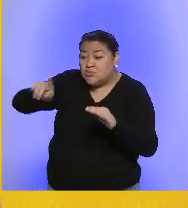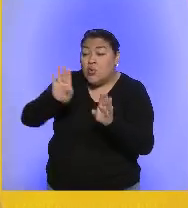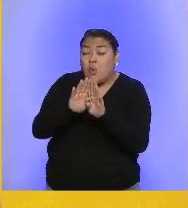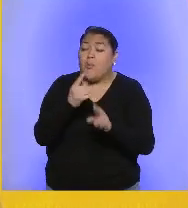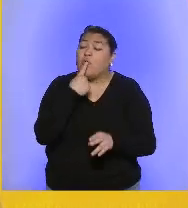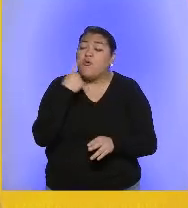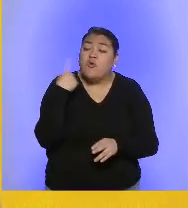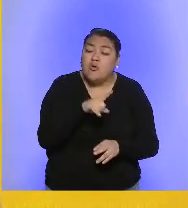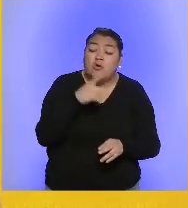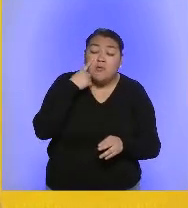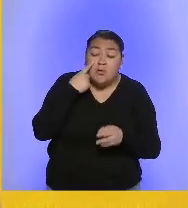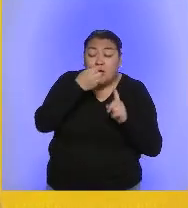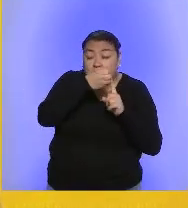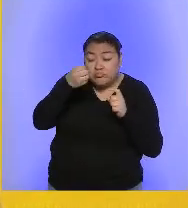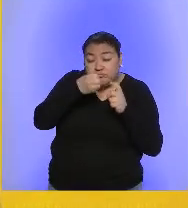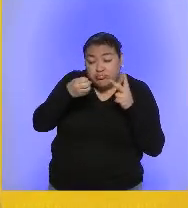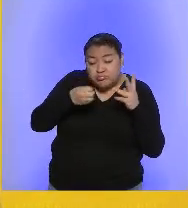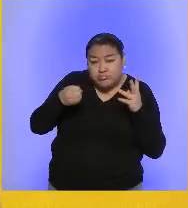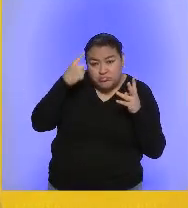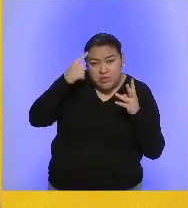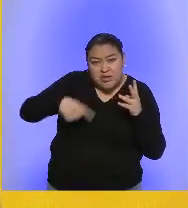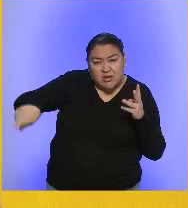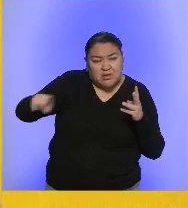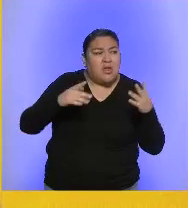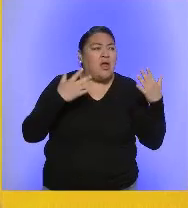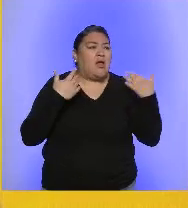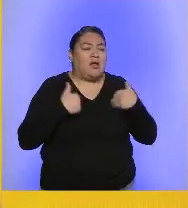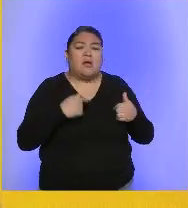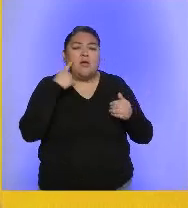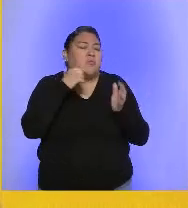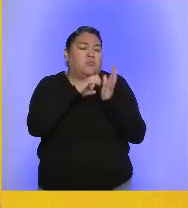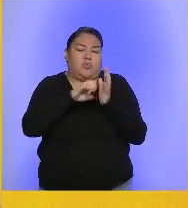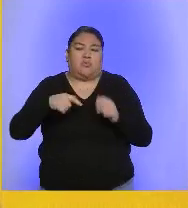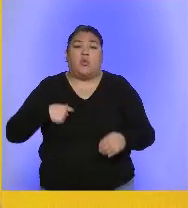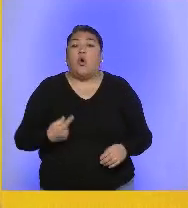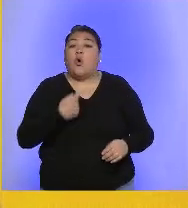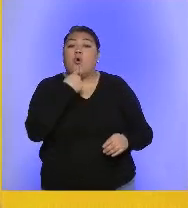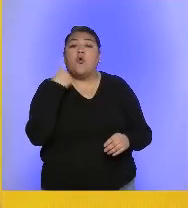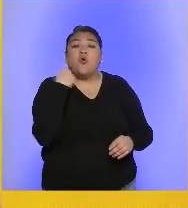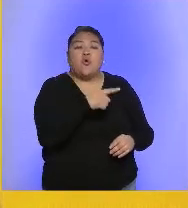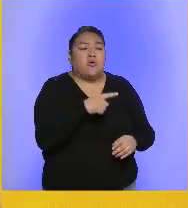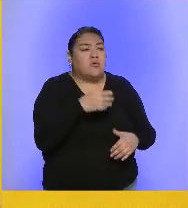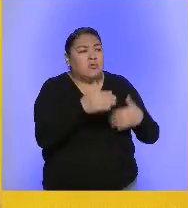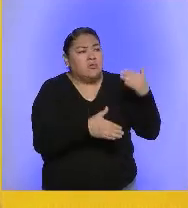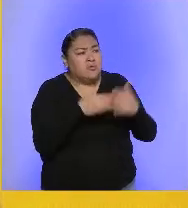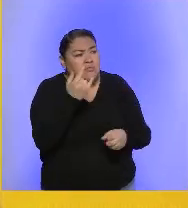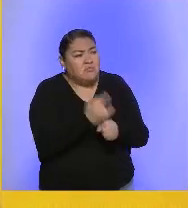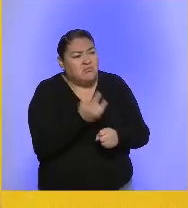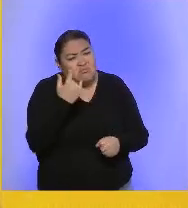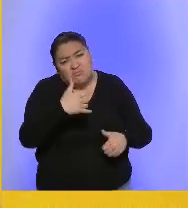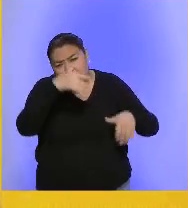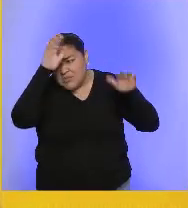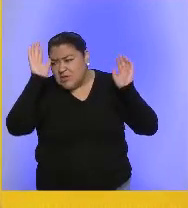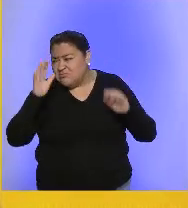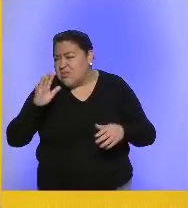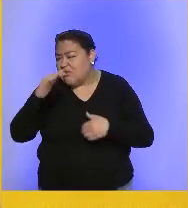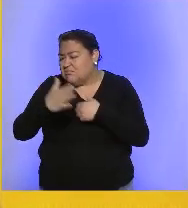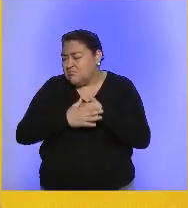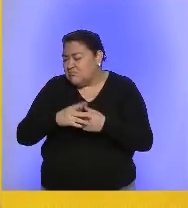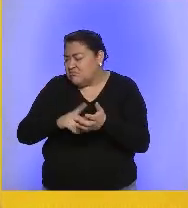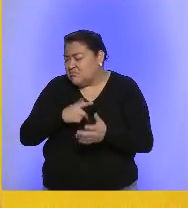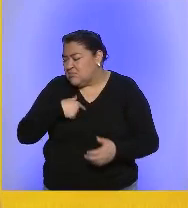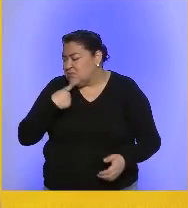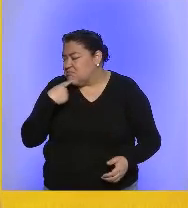percepción negativa de que nada se hace o que hay ineficacias en las fiscalías especializadas en delitos